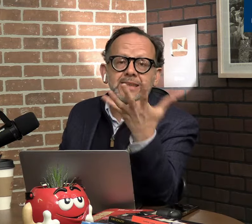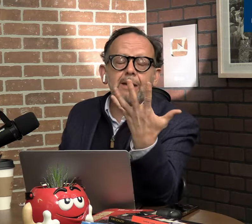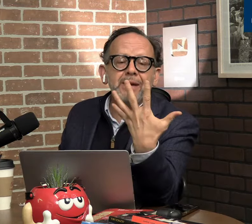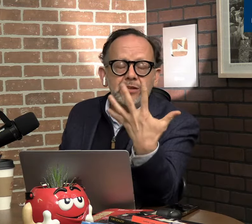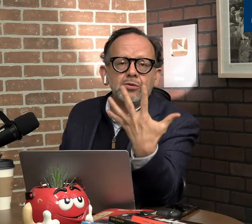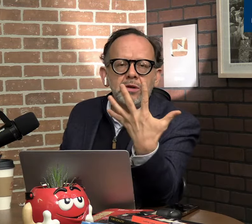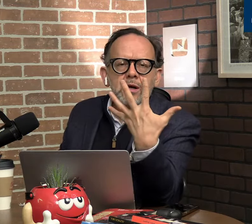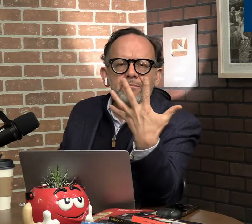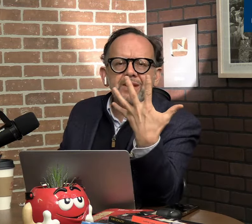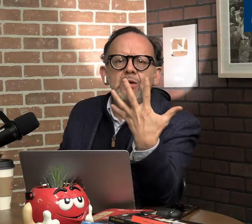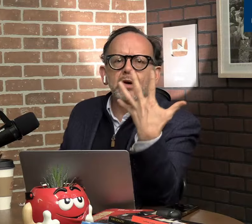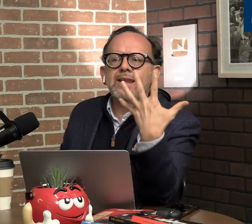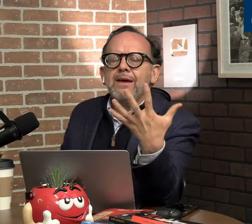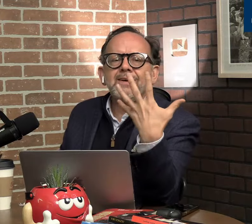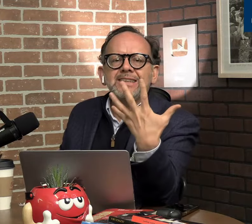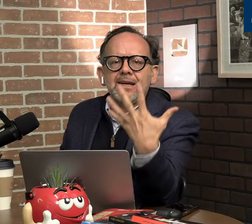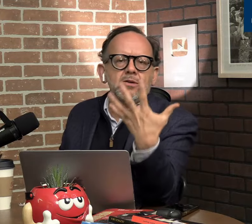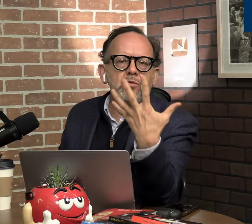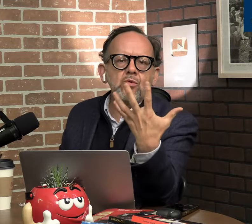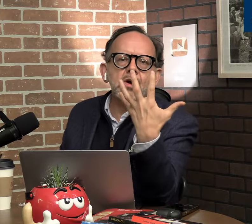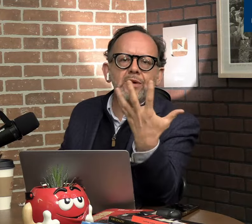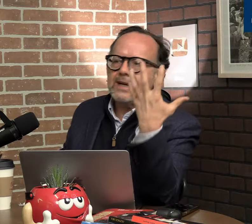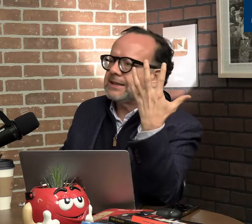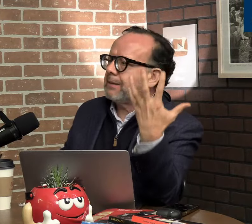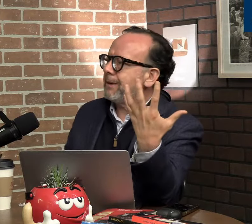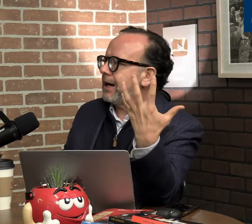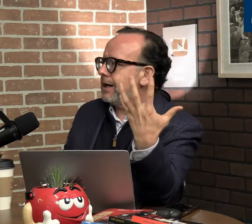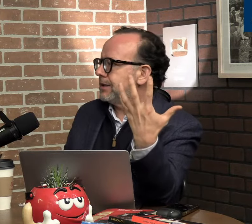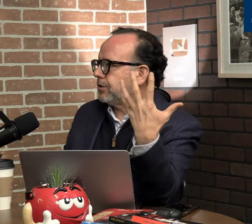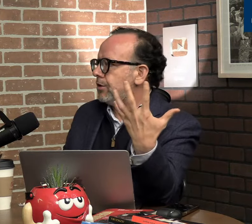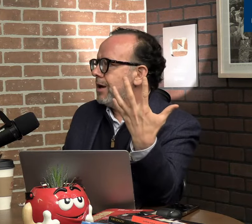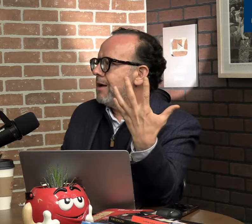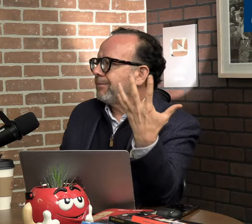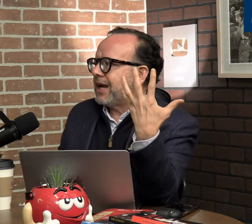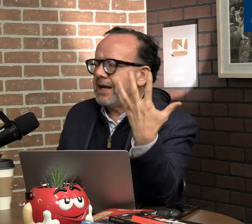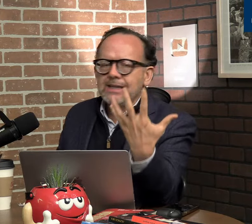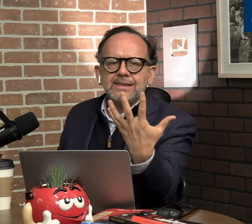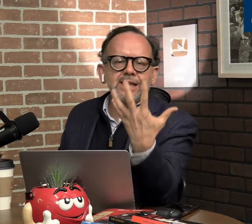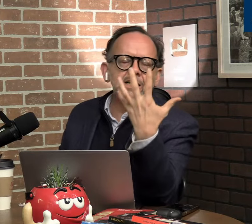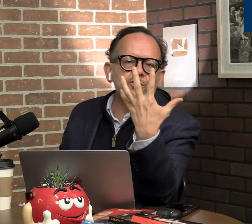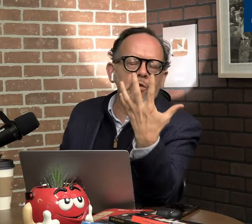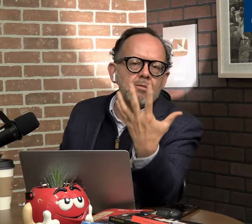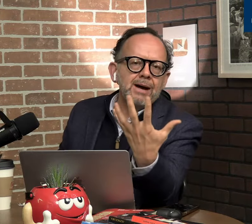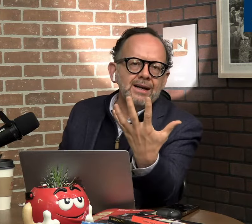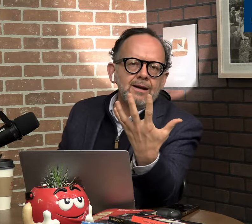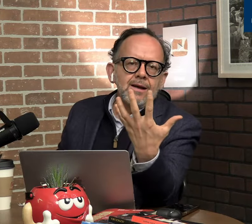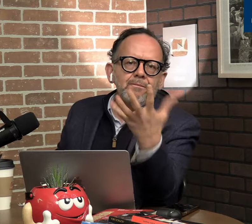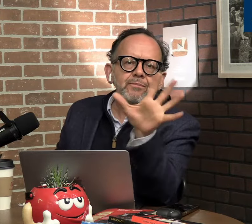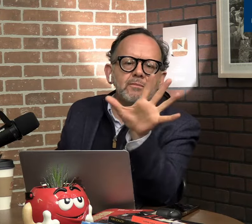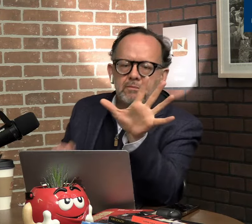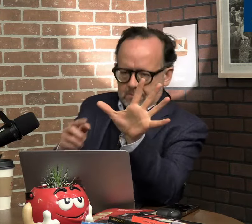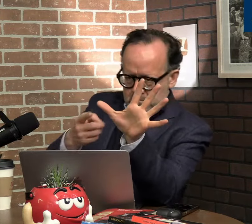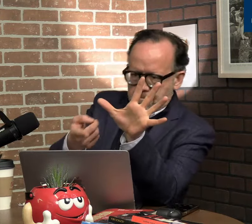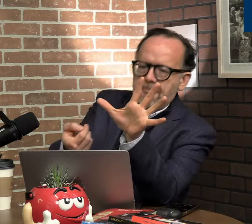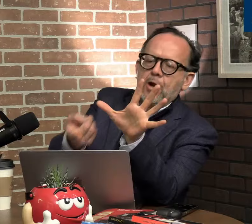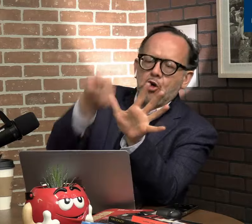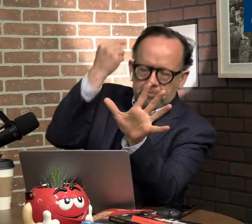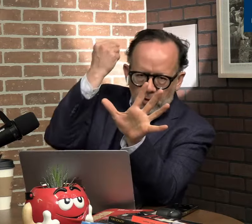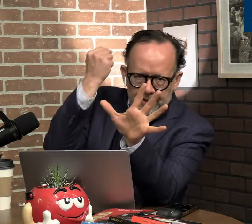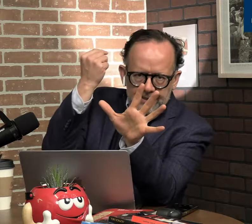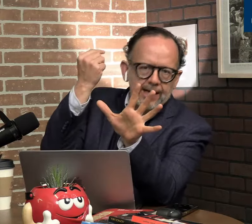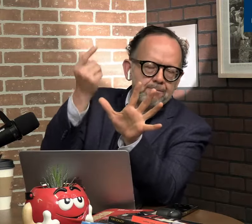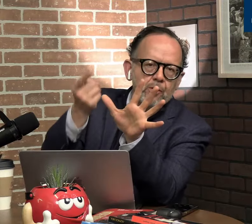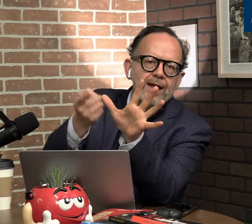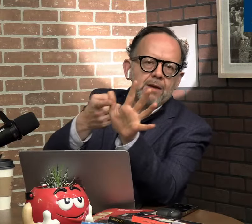un testamento de lo que debe ser una urgencia para la nación, que es transformar